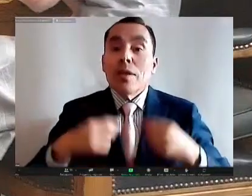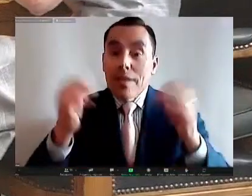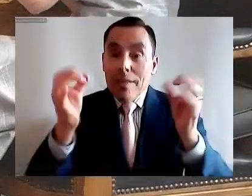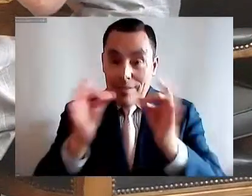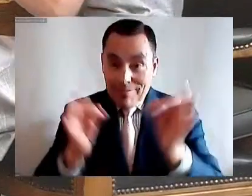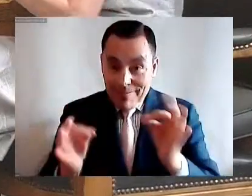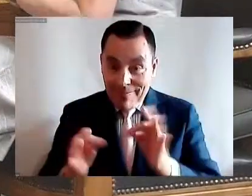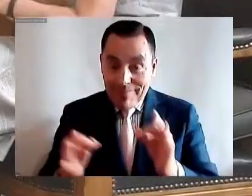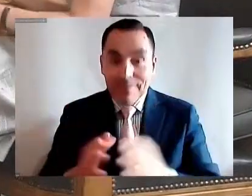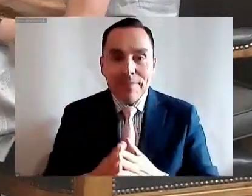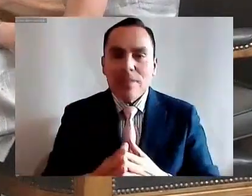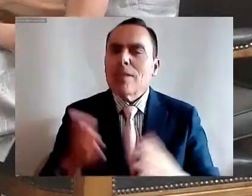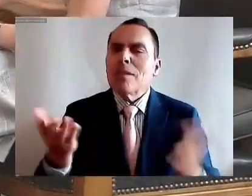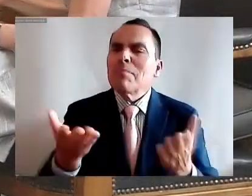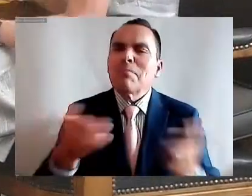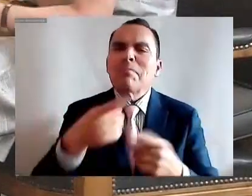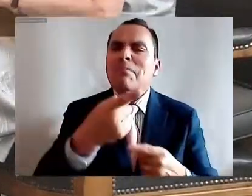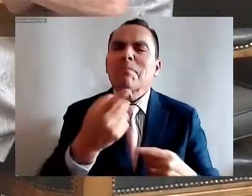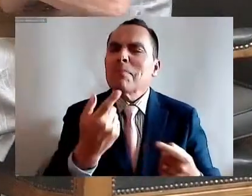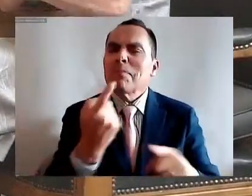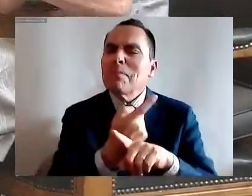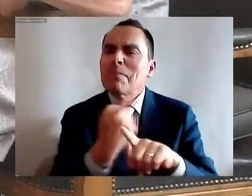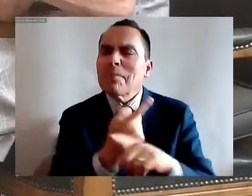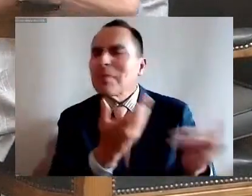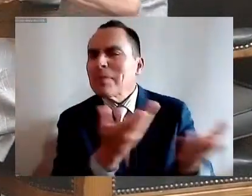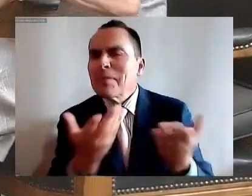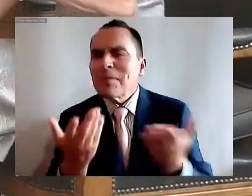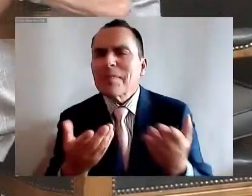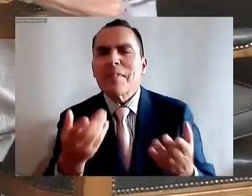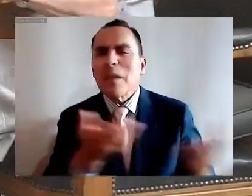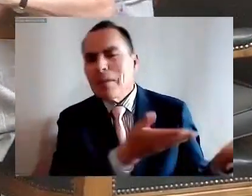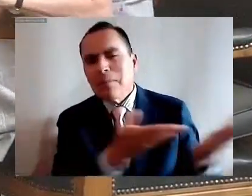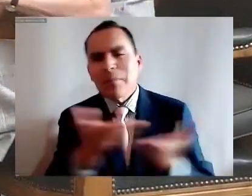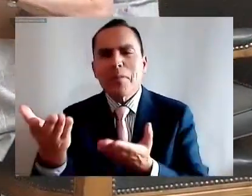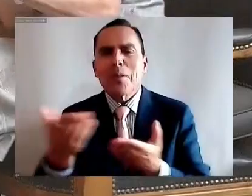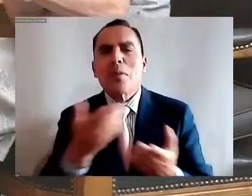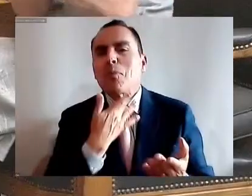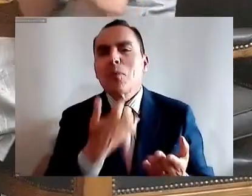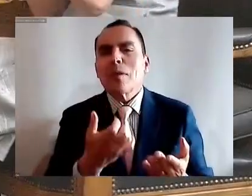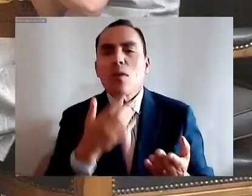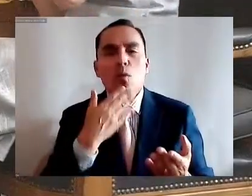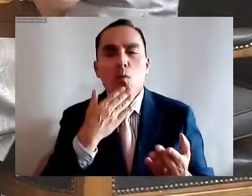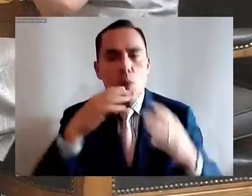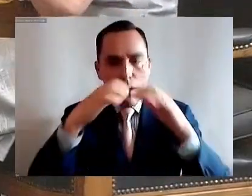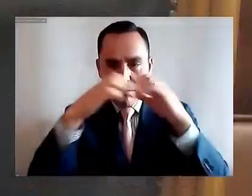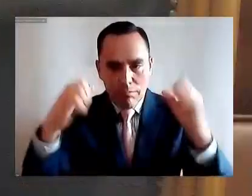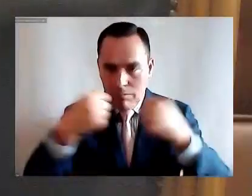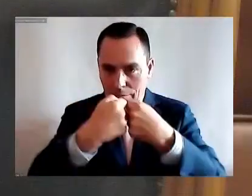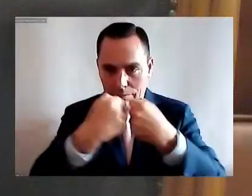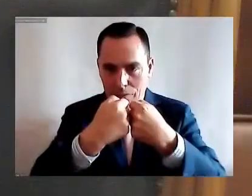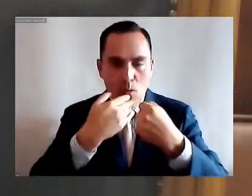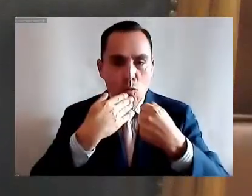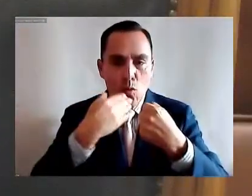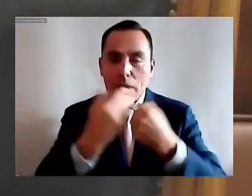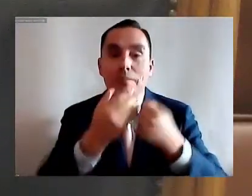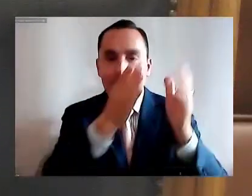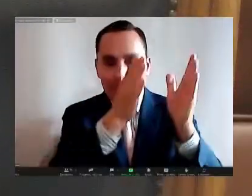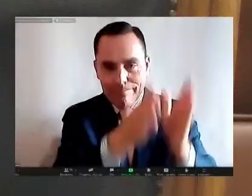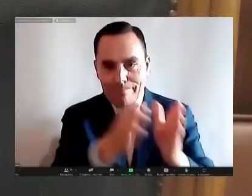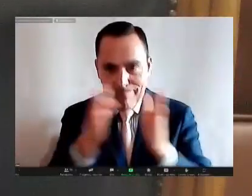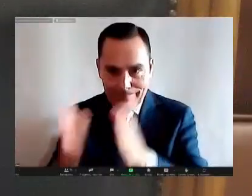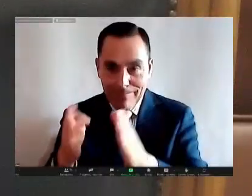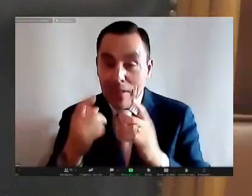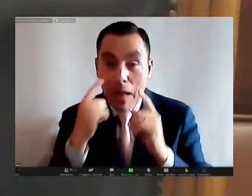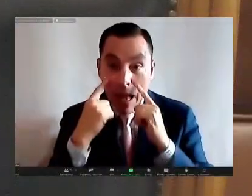específico de este panel, que probablemente tiene la misma estructura y objetivos del segundo, pero este tiene un contexto específico y que es el siguiente.